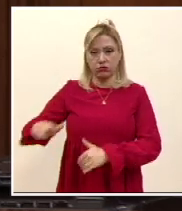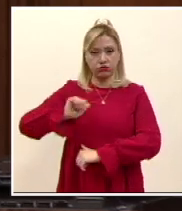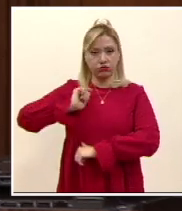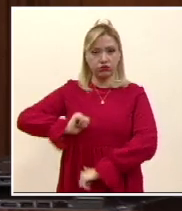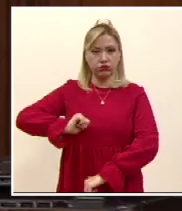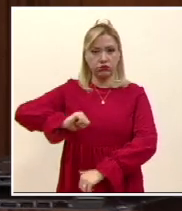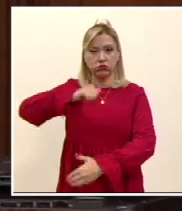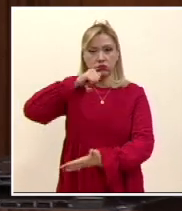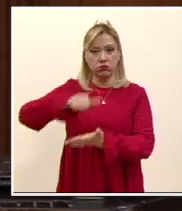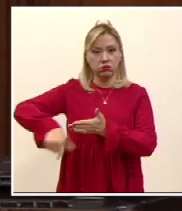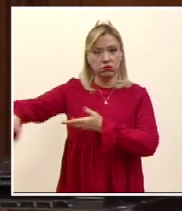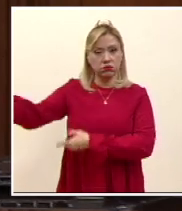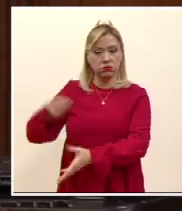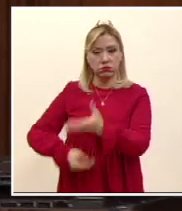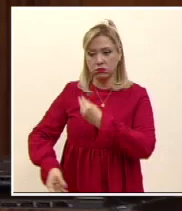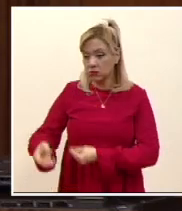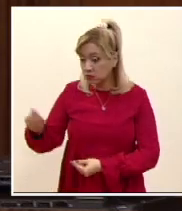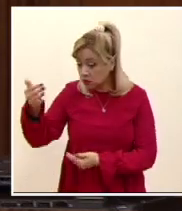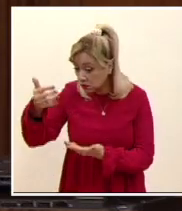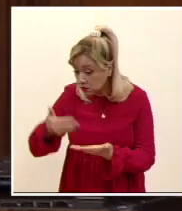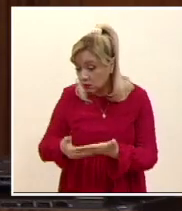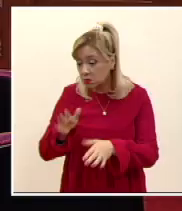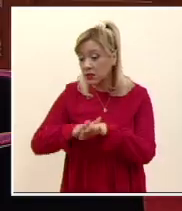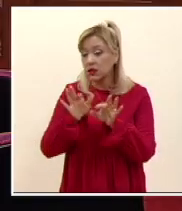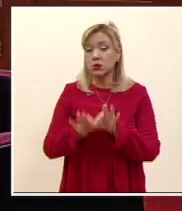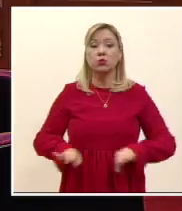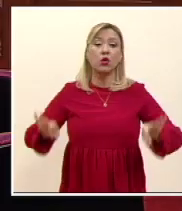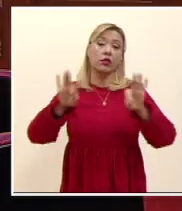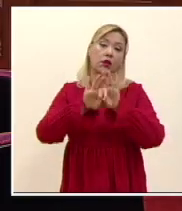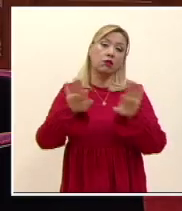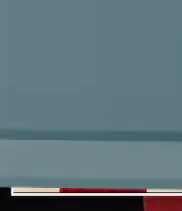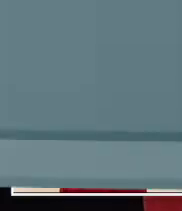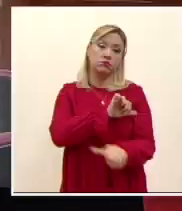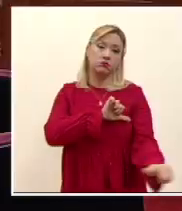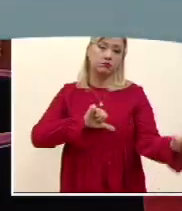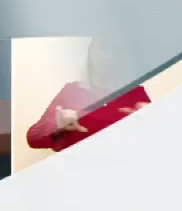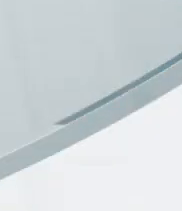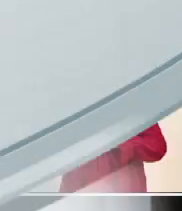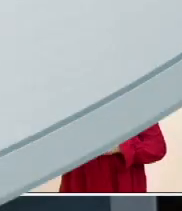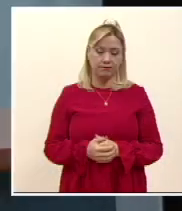de Asuntos de Resolución Prioritaria.